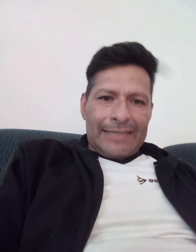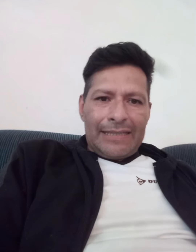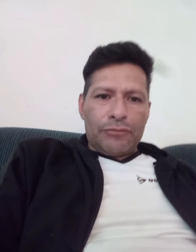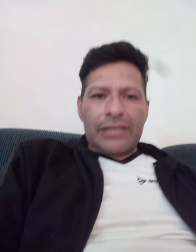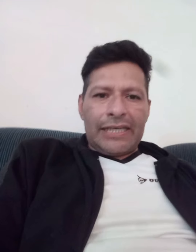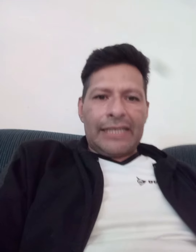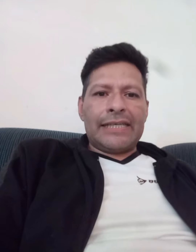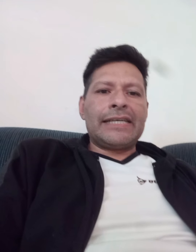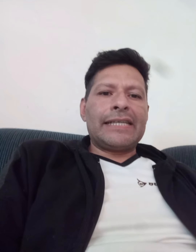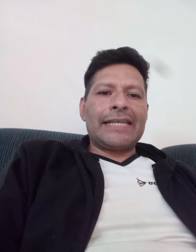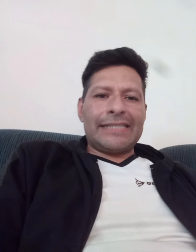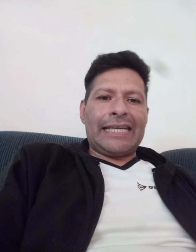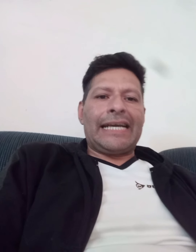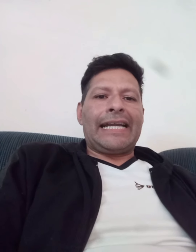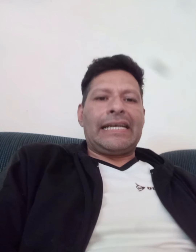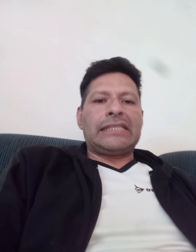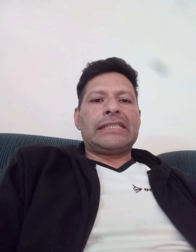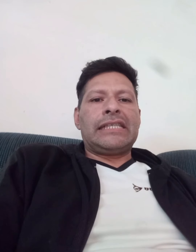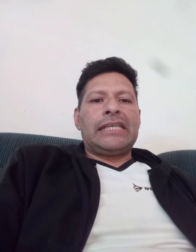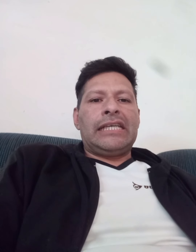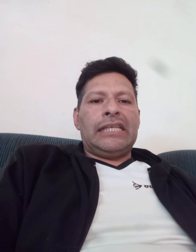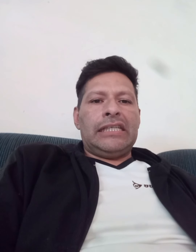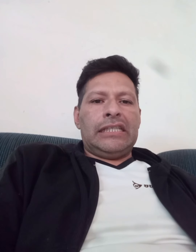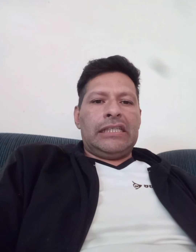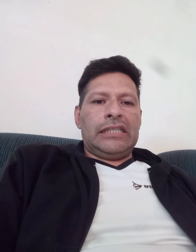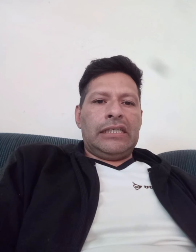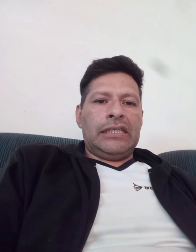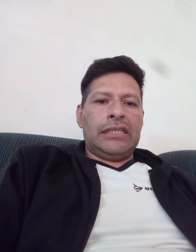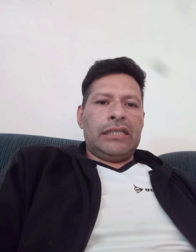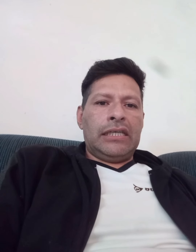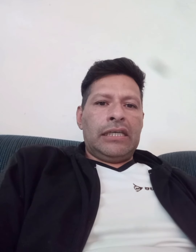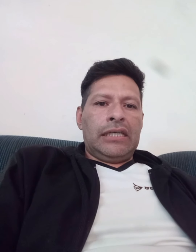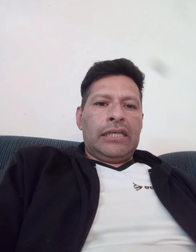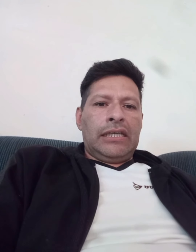De que tenemos que echarle ganas